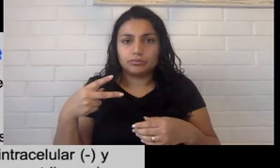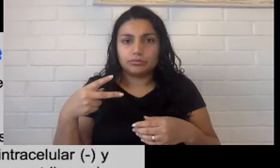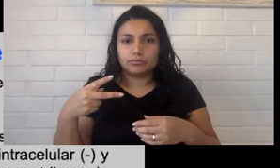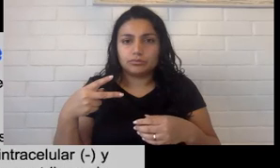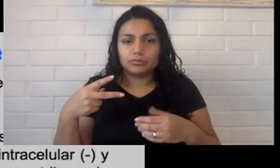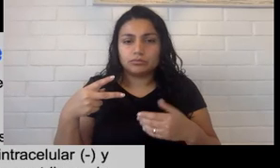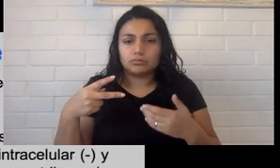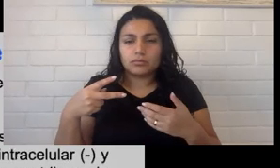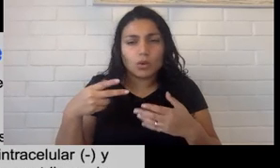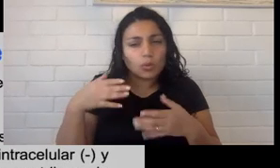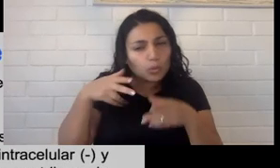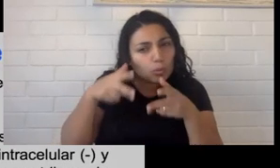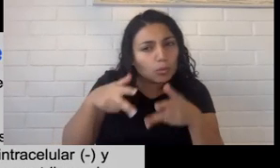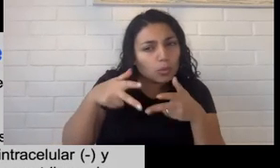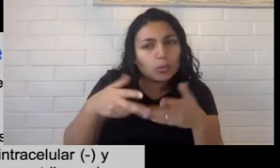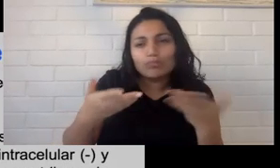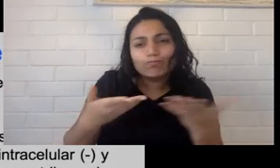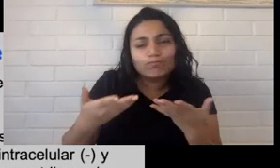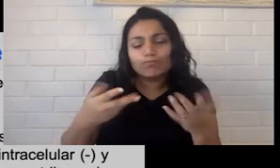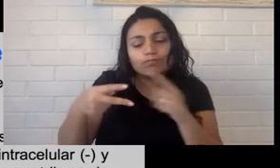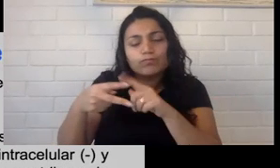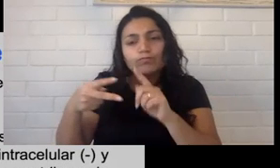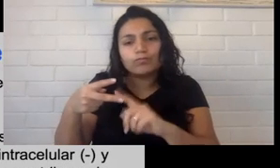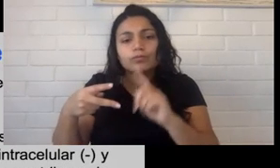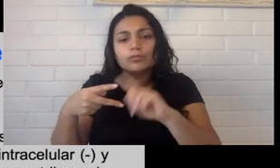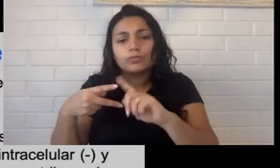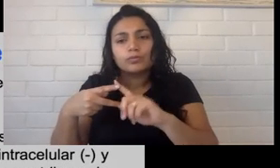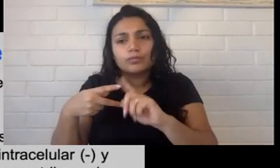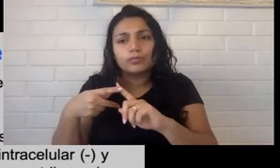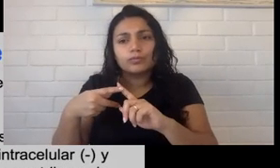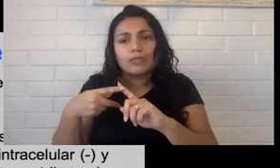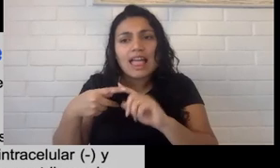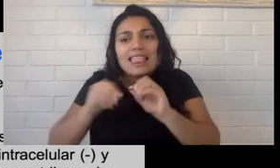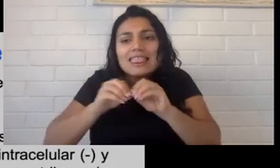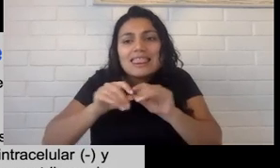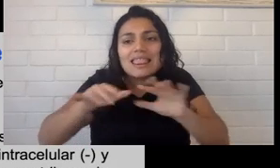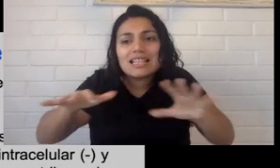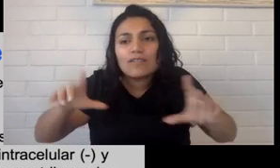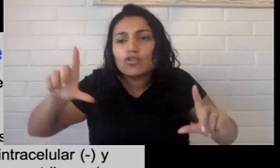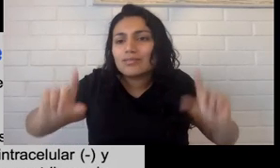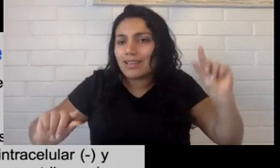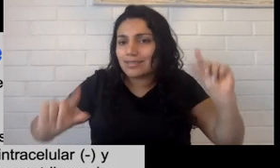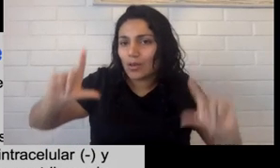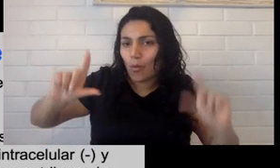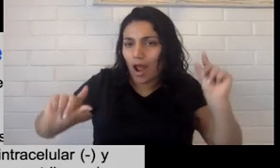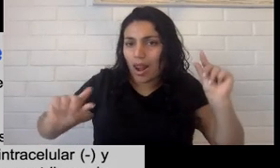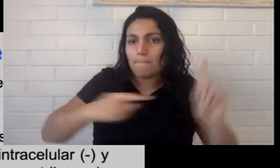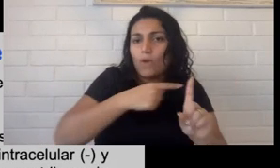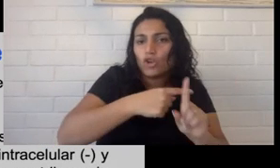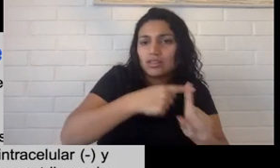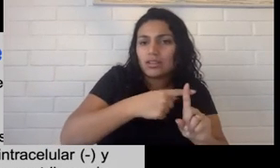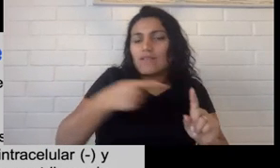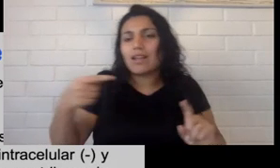incidiendo sobre la generación de este potencial de membrana. Uno, la distribución desigual de cargas positivas y negativas.